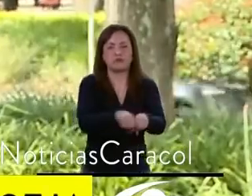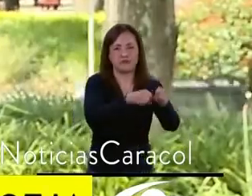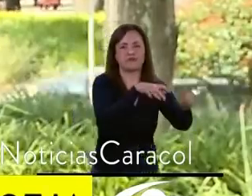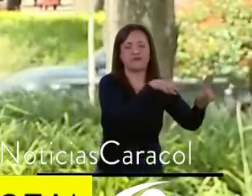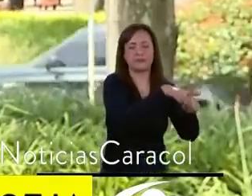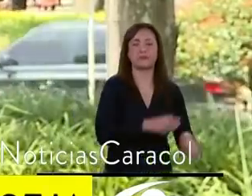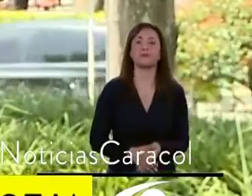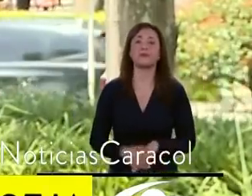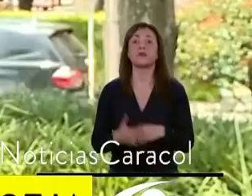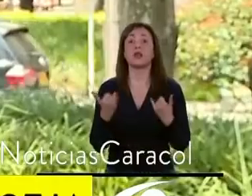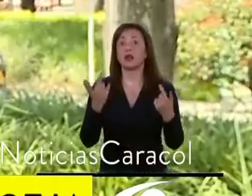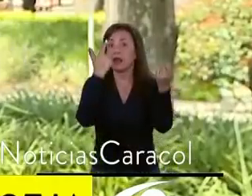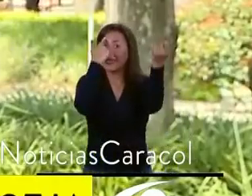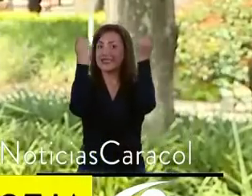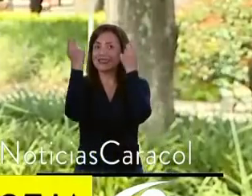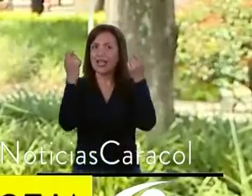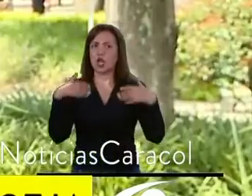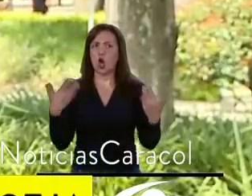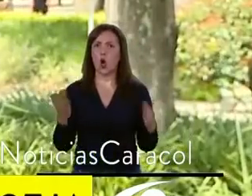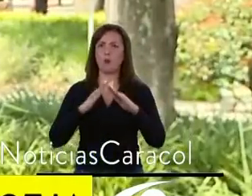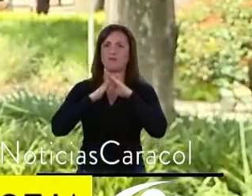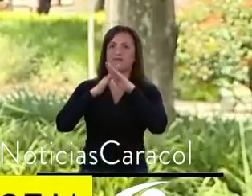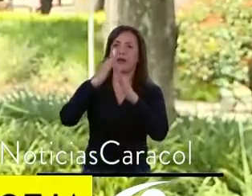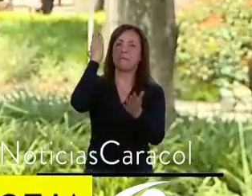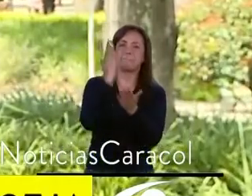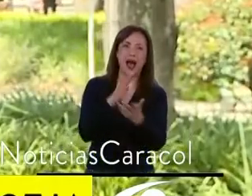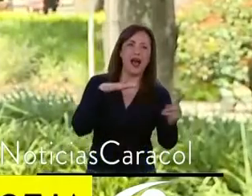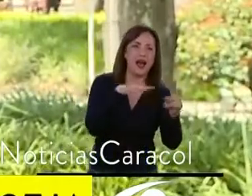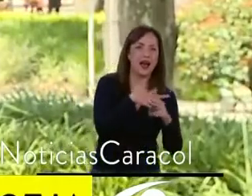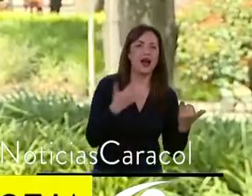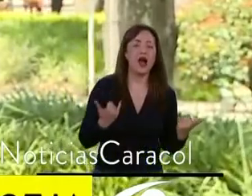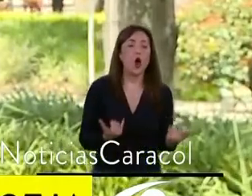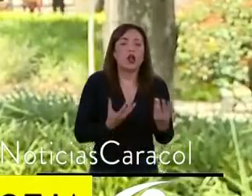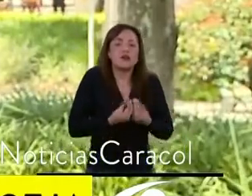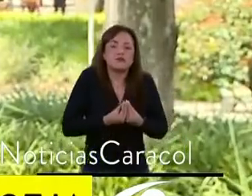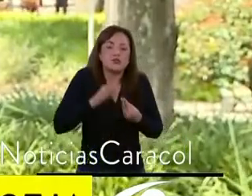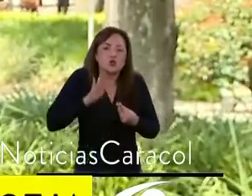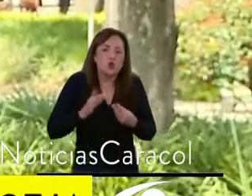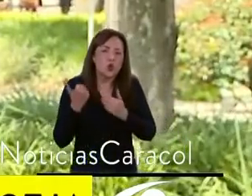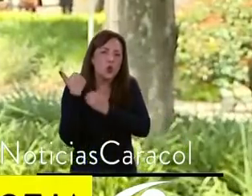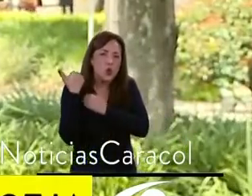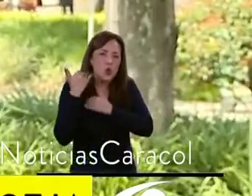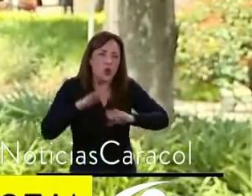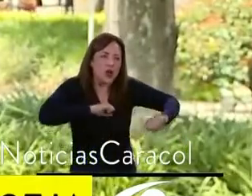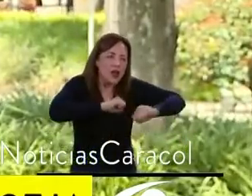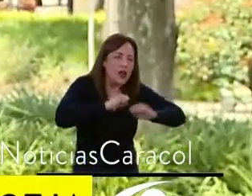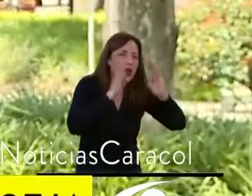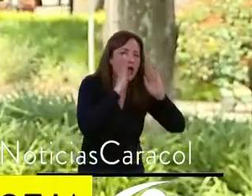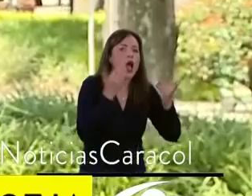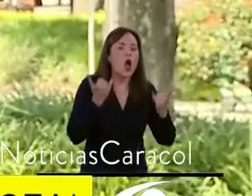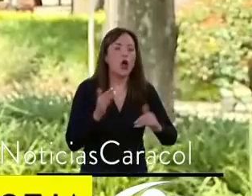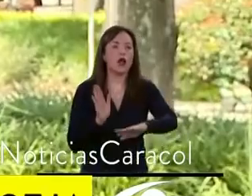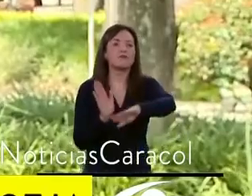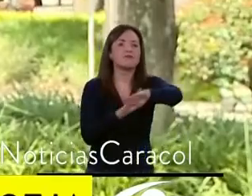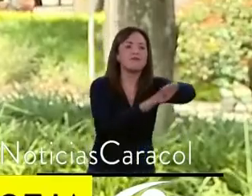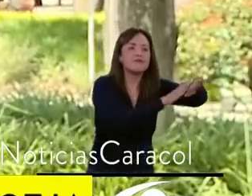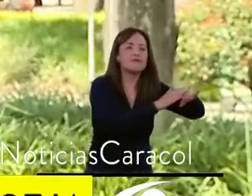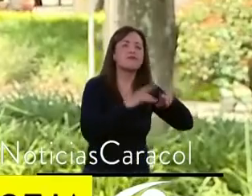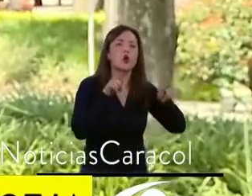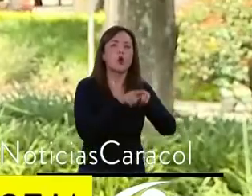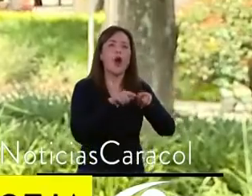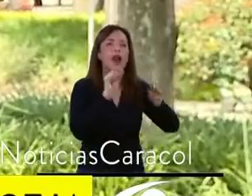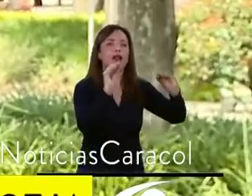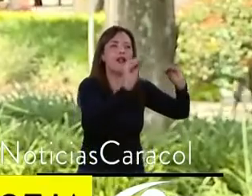Como estrategia para prevenir esos estragos, el Departamento de Gestión del Riesgo está instalando algunas alarmas comunitarias para evitar que